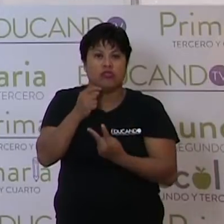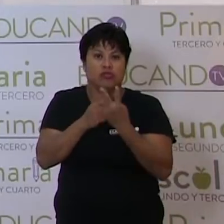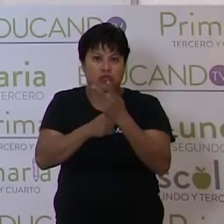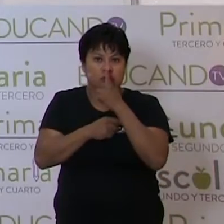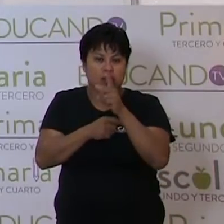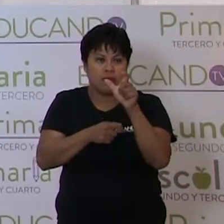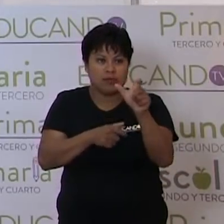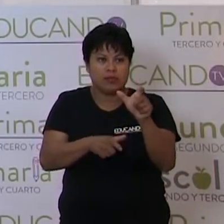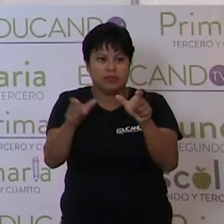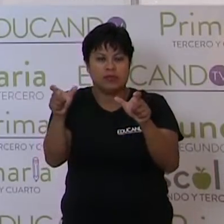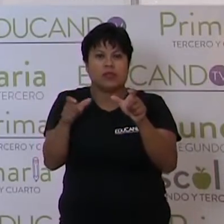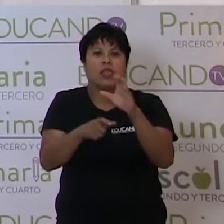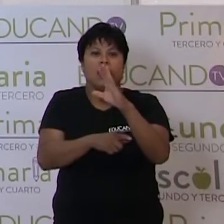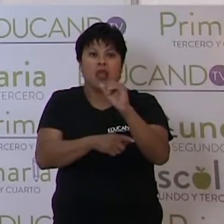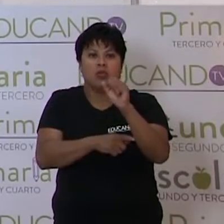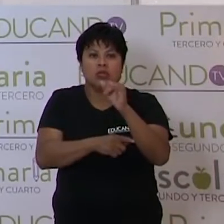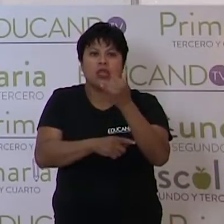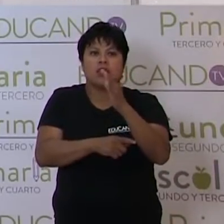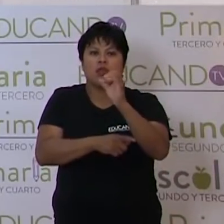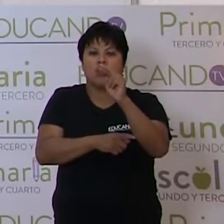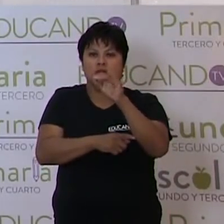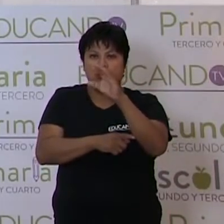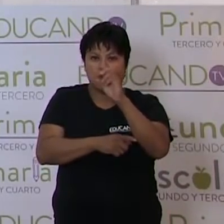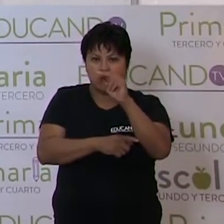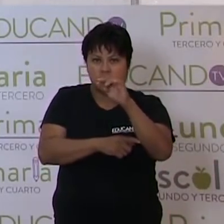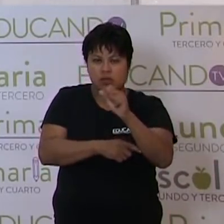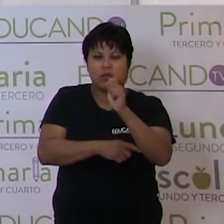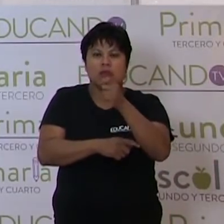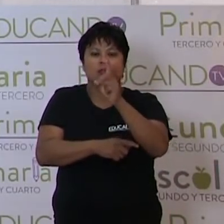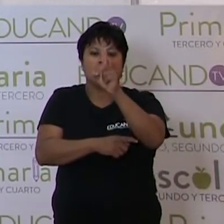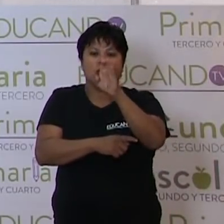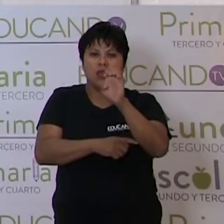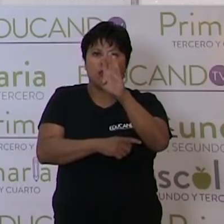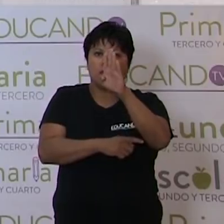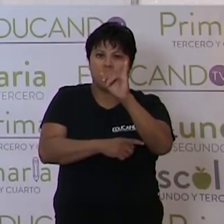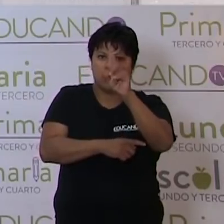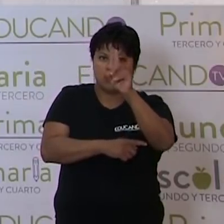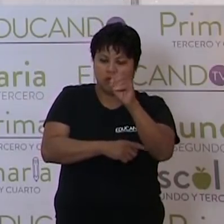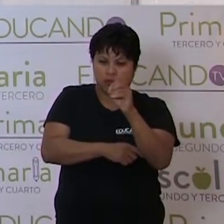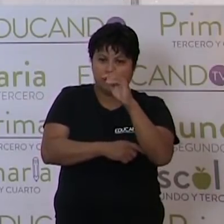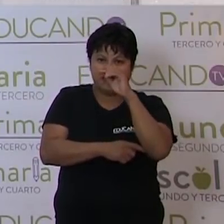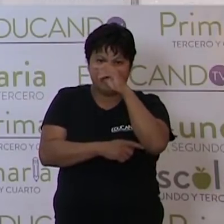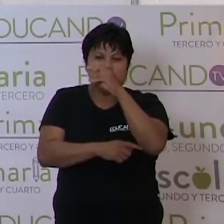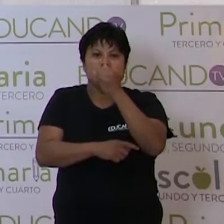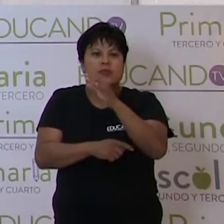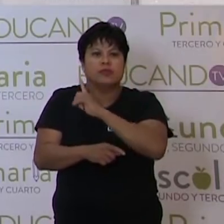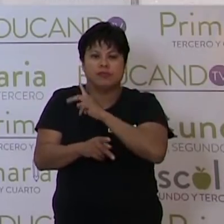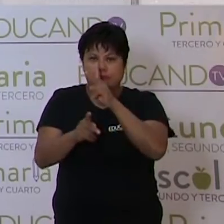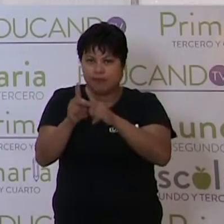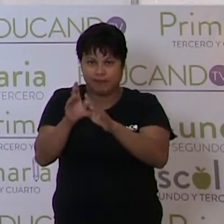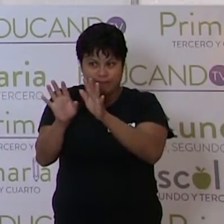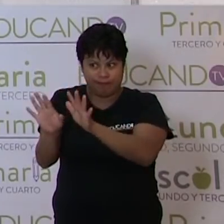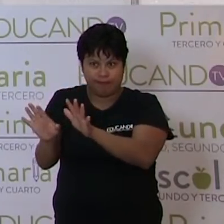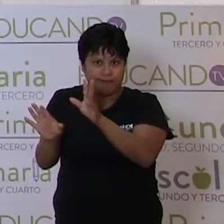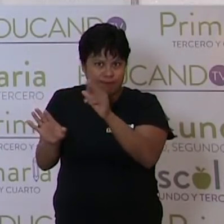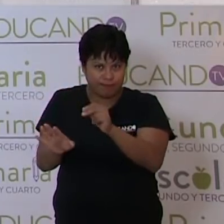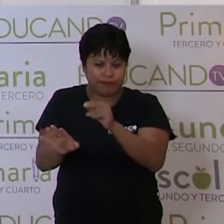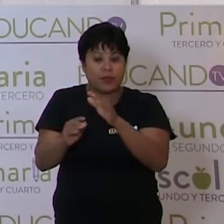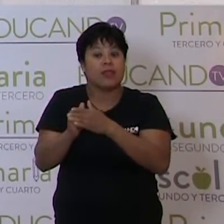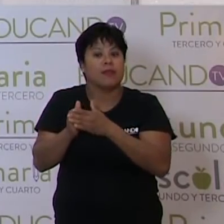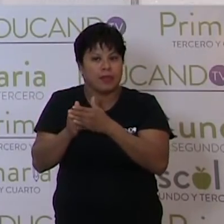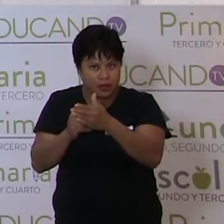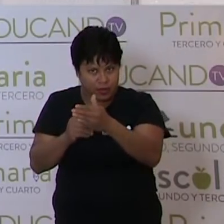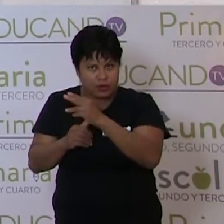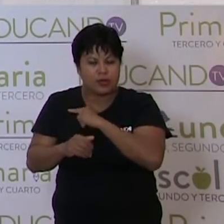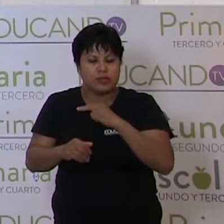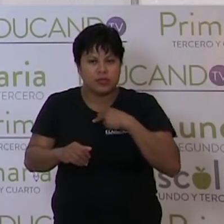la causa y la consecuencia, es la palabra debido. Y no se queda ahí. Más adelante vamos